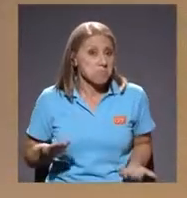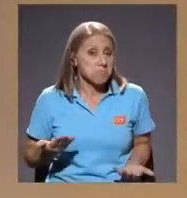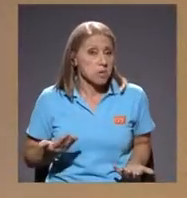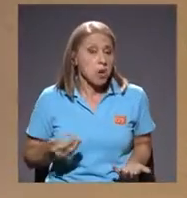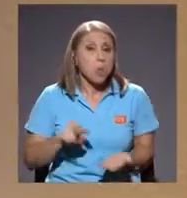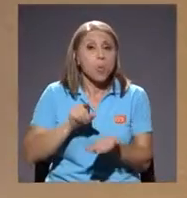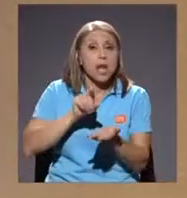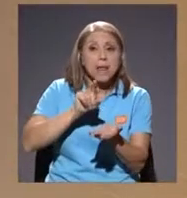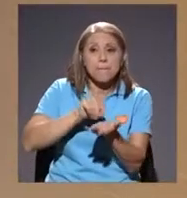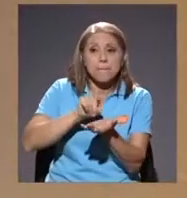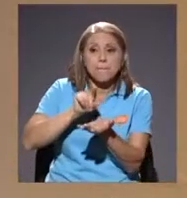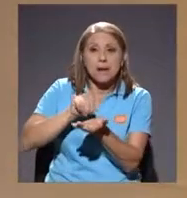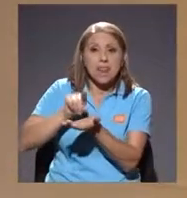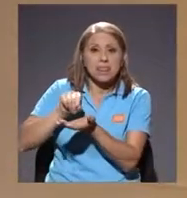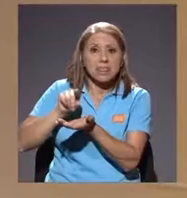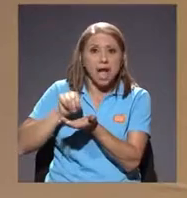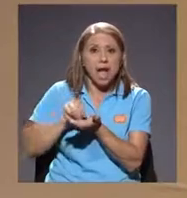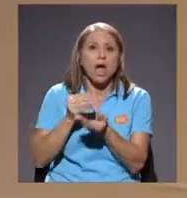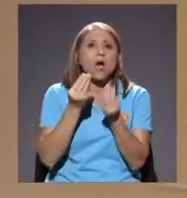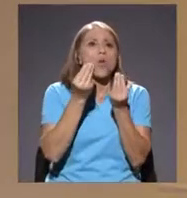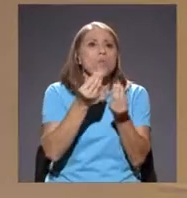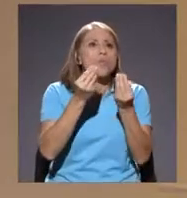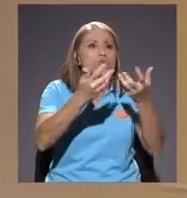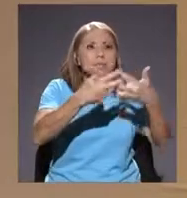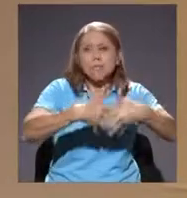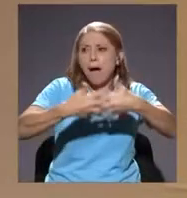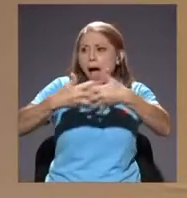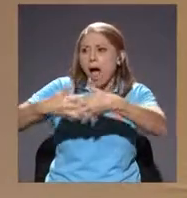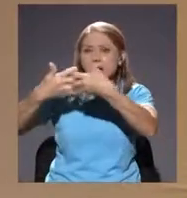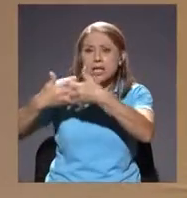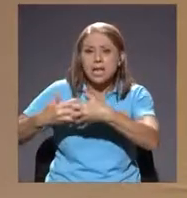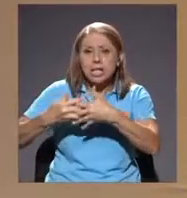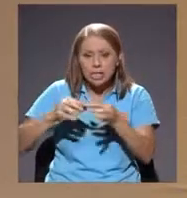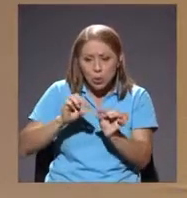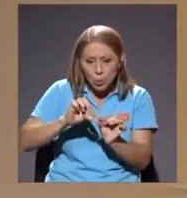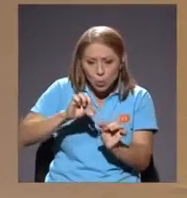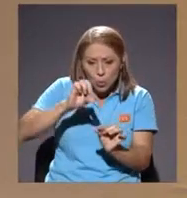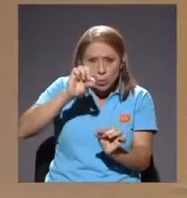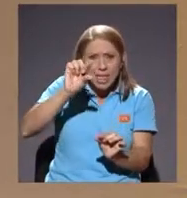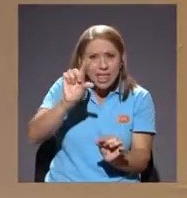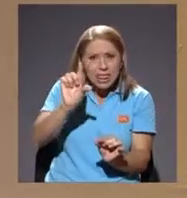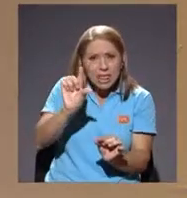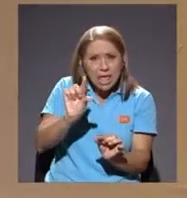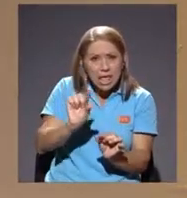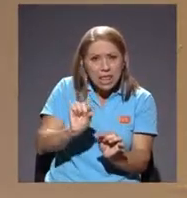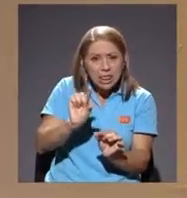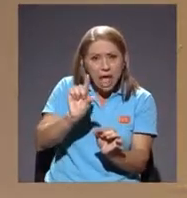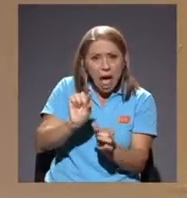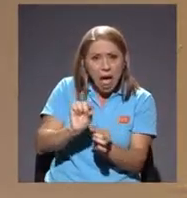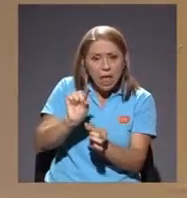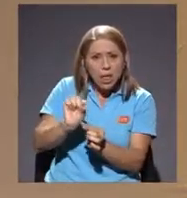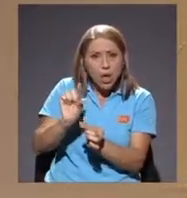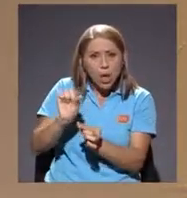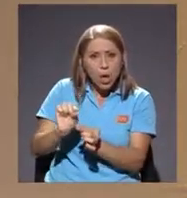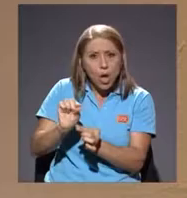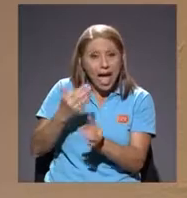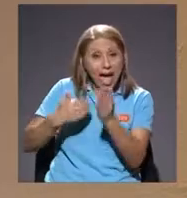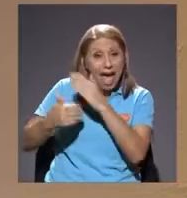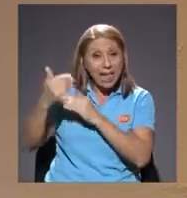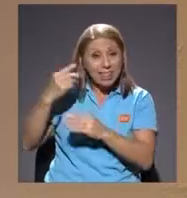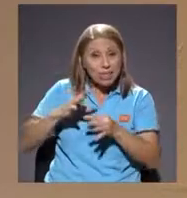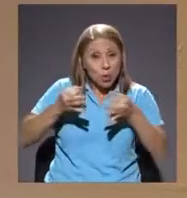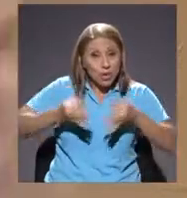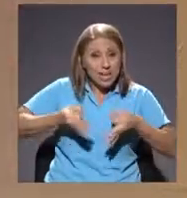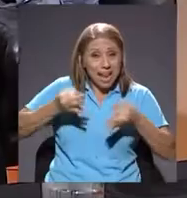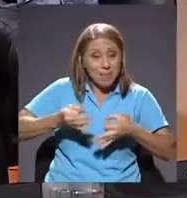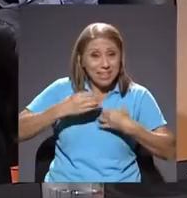un lugar donde hay mucha tinta y una máquina originalmente se hacían unos unas cositas de metal creo que era